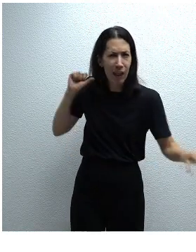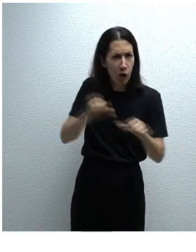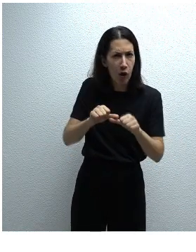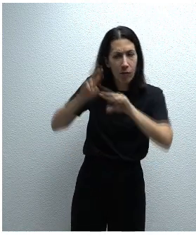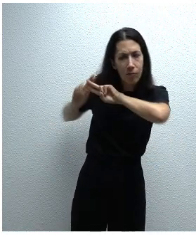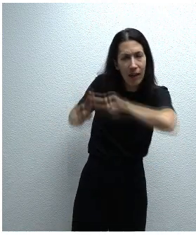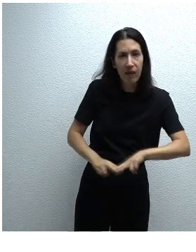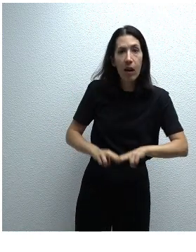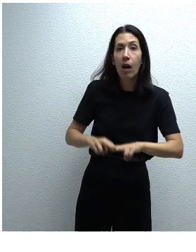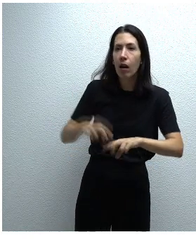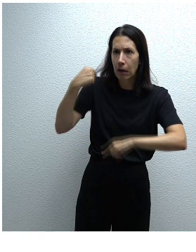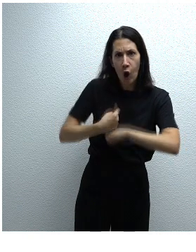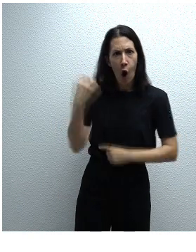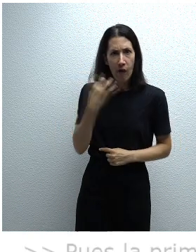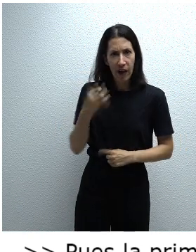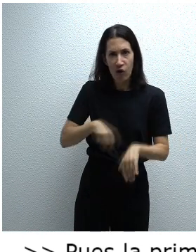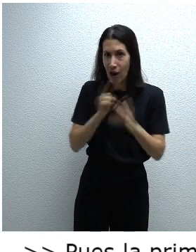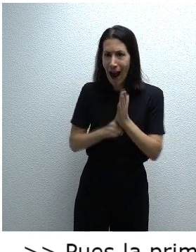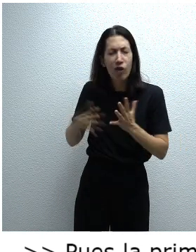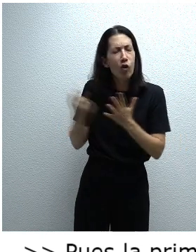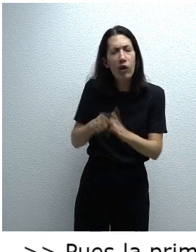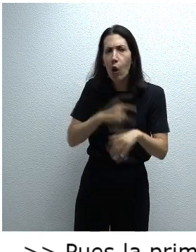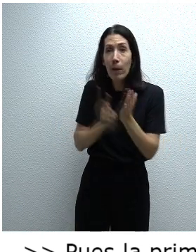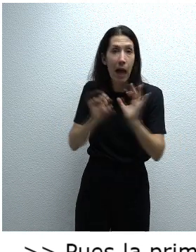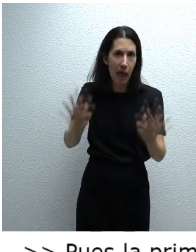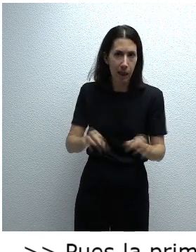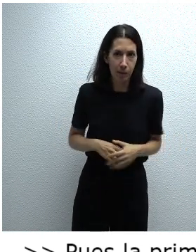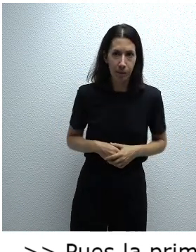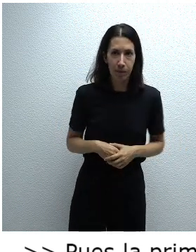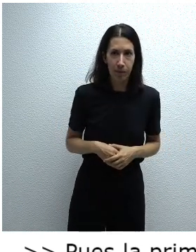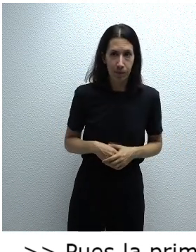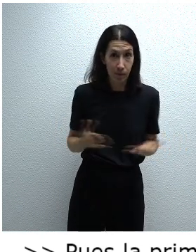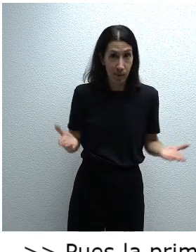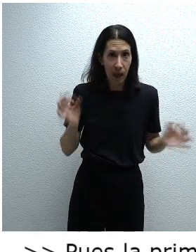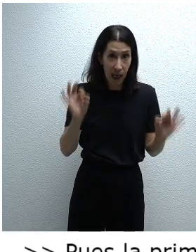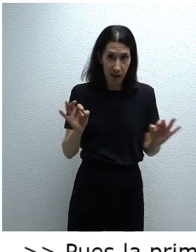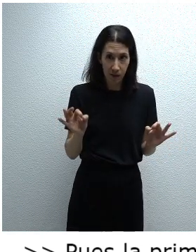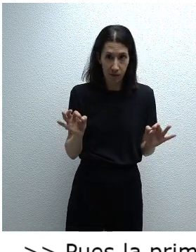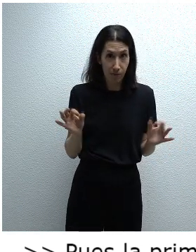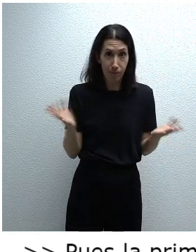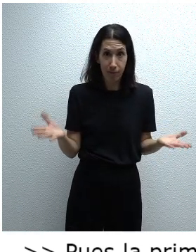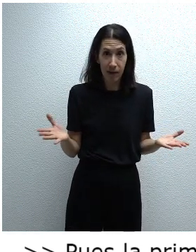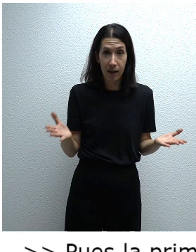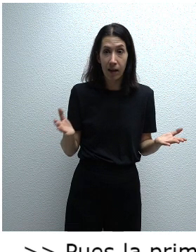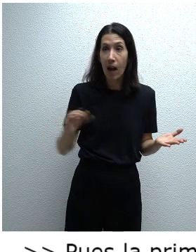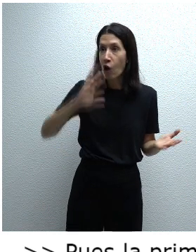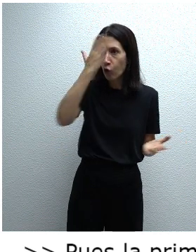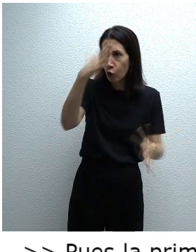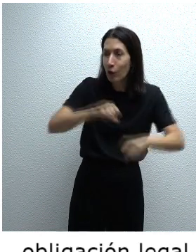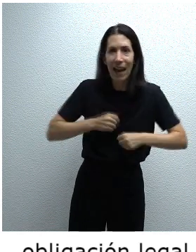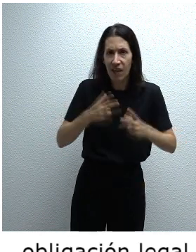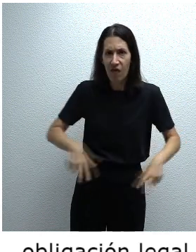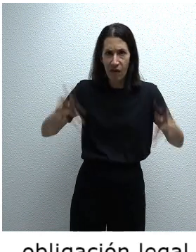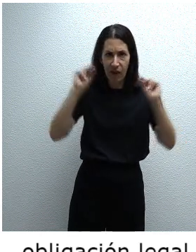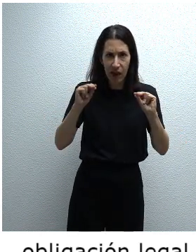una obligación legal y se van a revisar todas, porque es así. Vamos a ver, es que no existen, o sea, las tutelas no van a